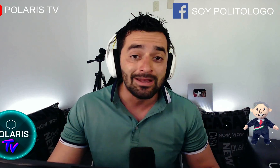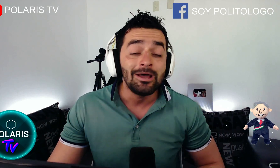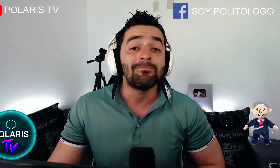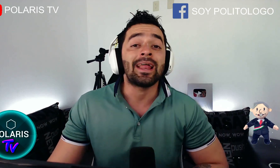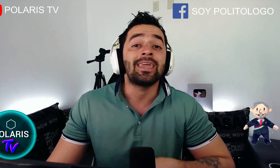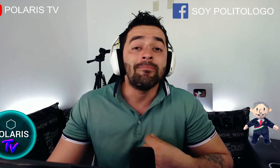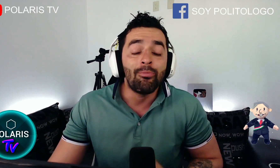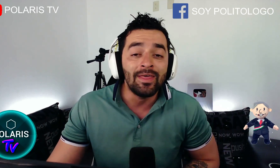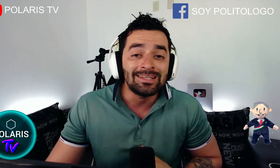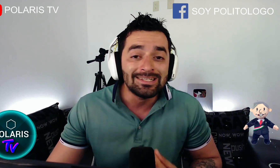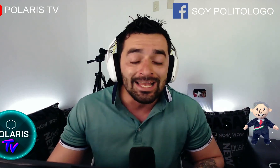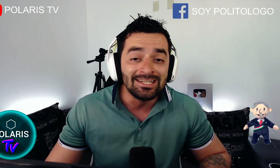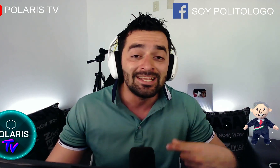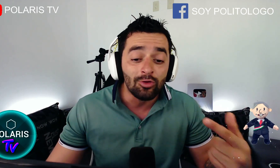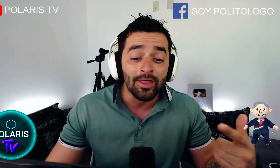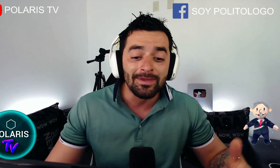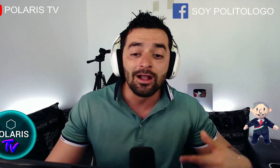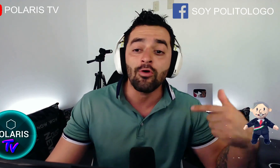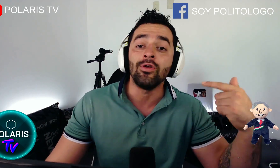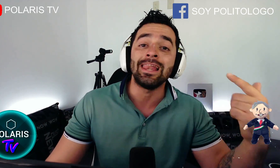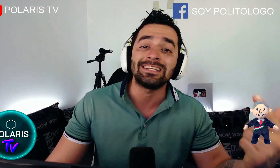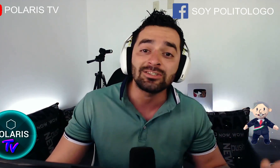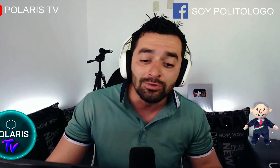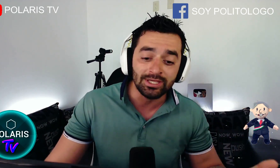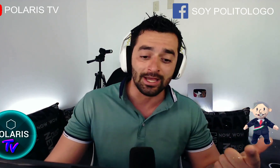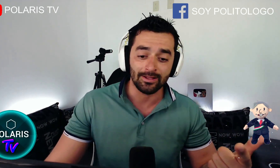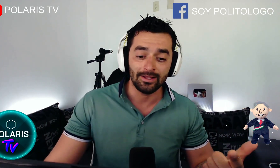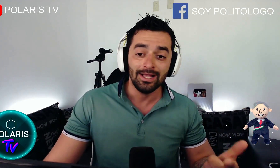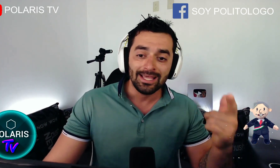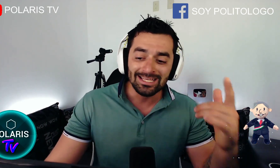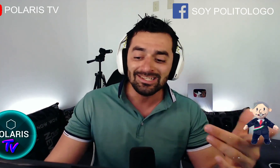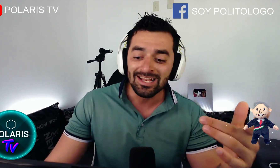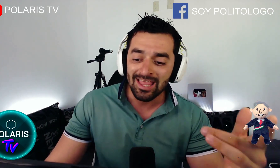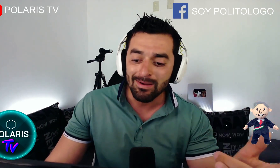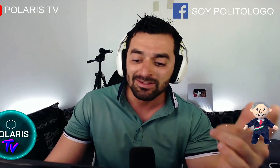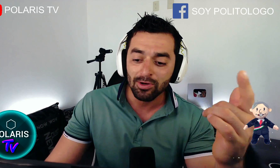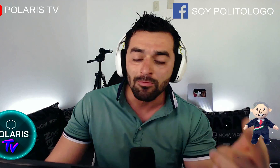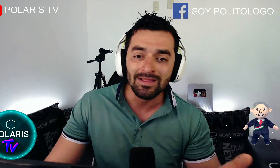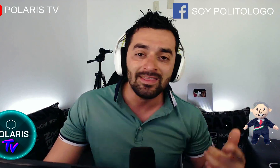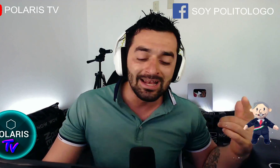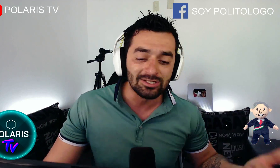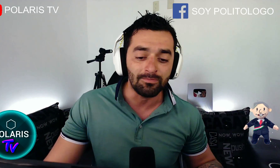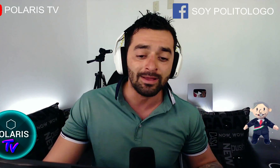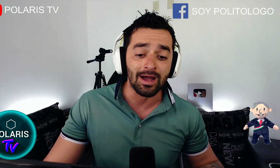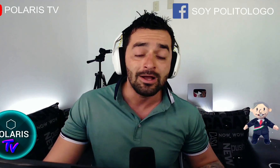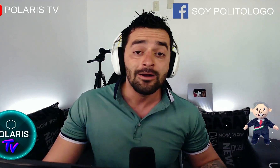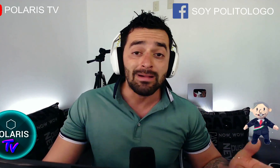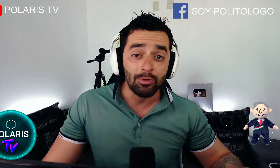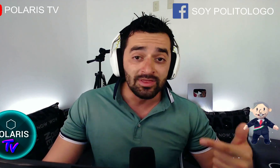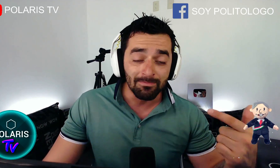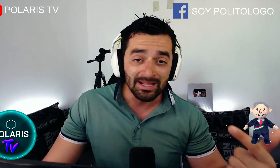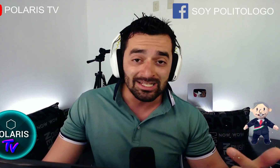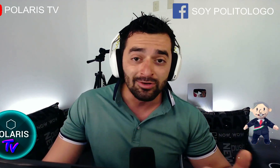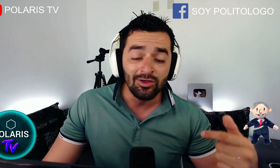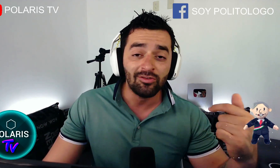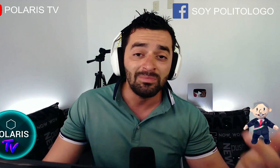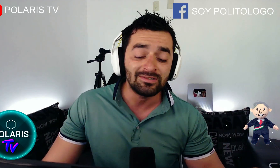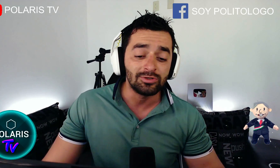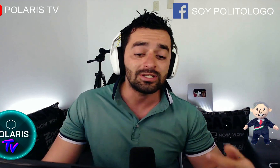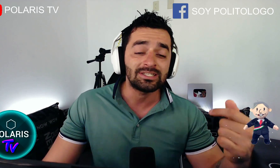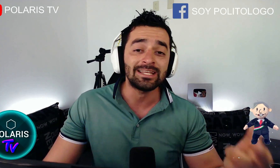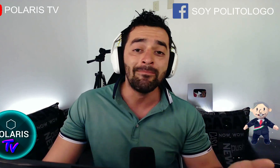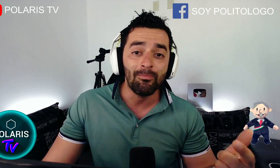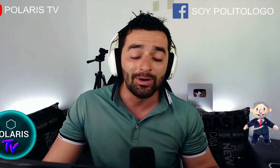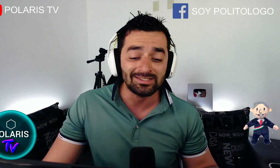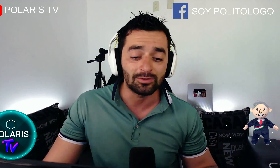las plasman para que puedan salirse todavía con la suya Ese es el tema más preocupante de la suprema bajo interpretación ellos